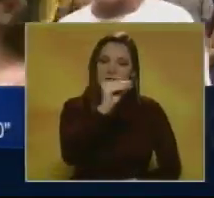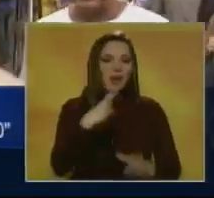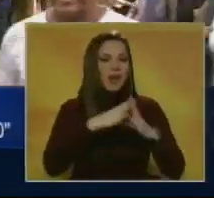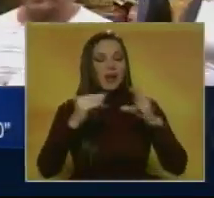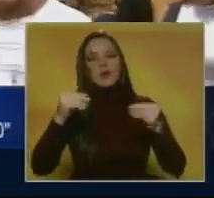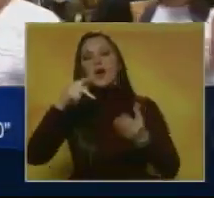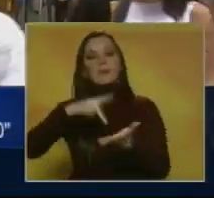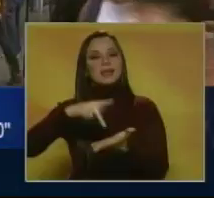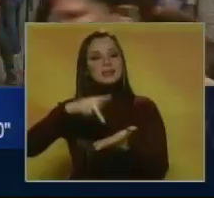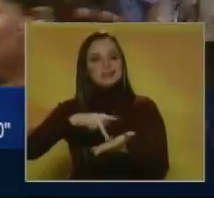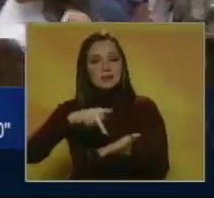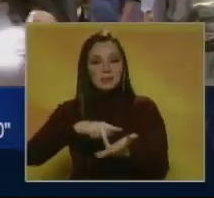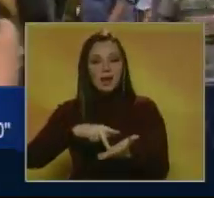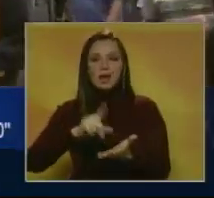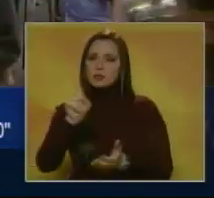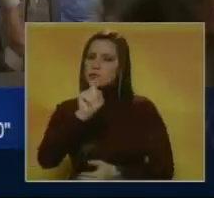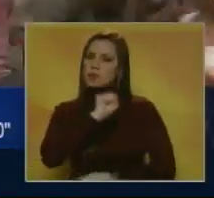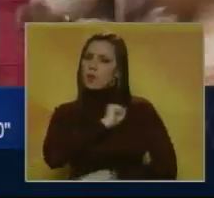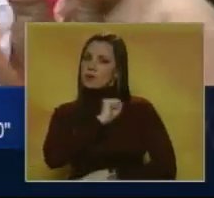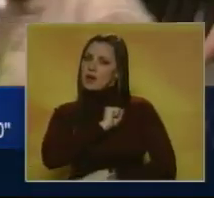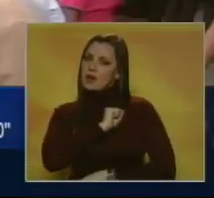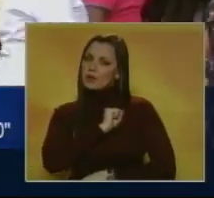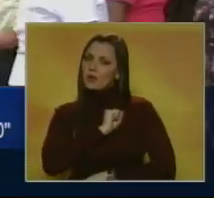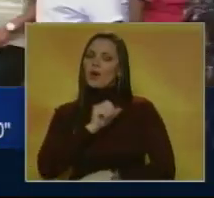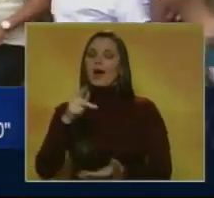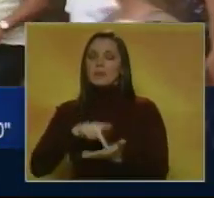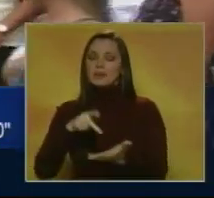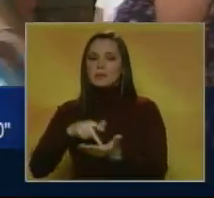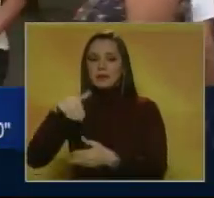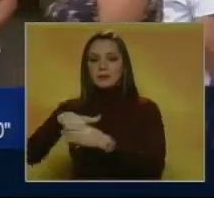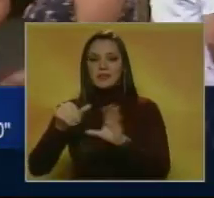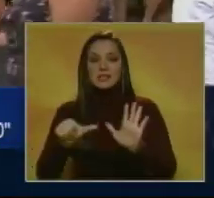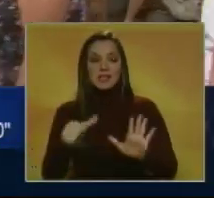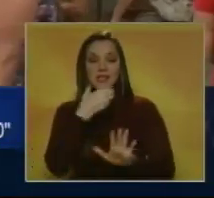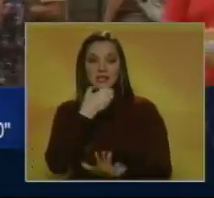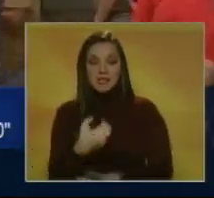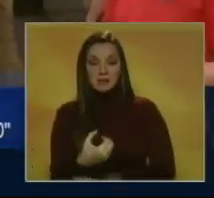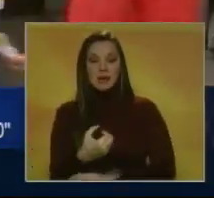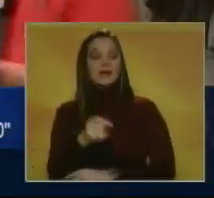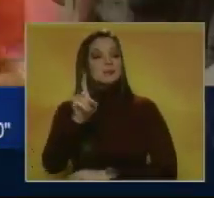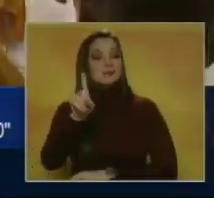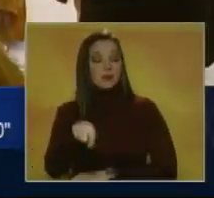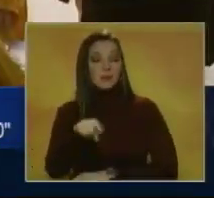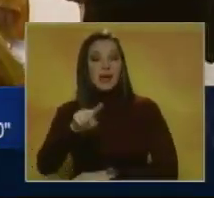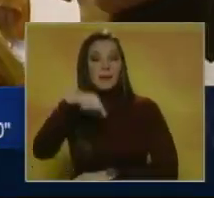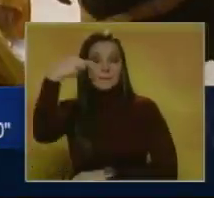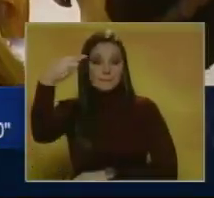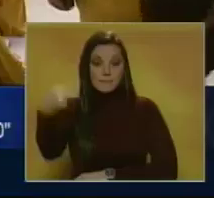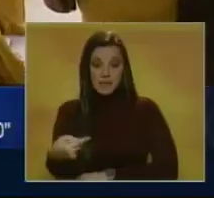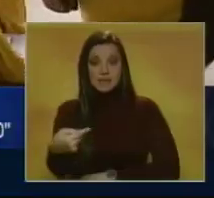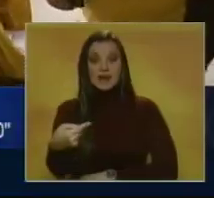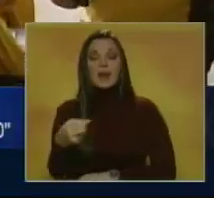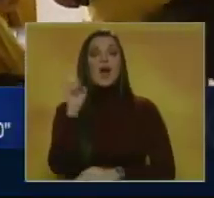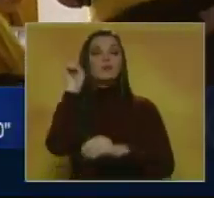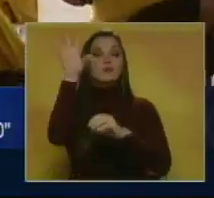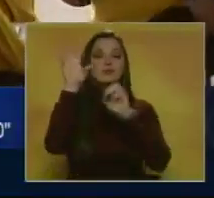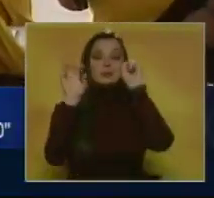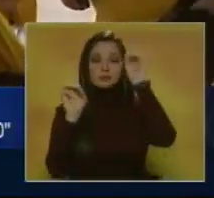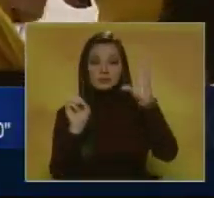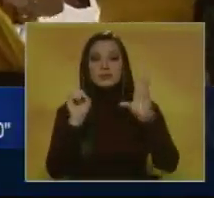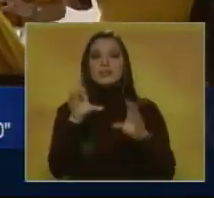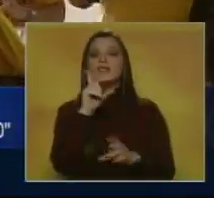participar activamente y sin temor en las elecciones parlamentarias del próximo 6 de diciembre. Informó que mañana realizarán un concierto